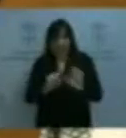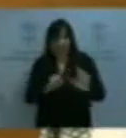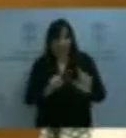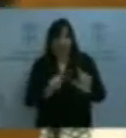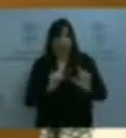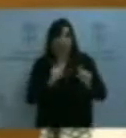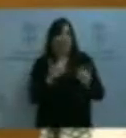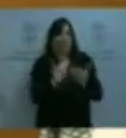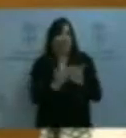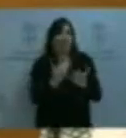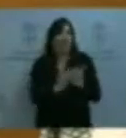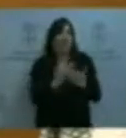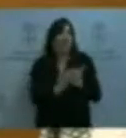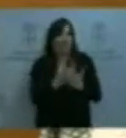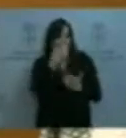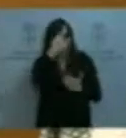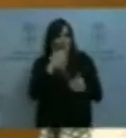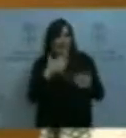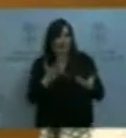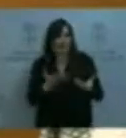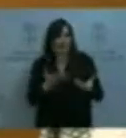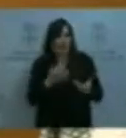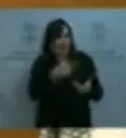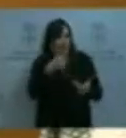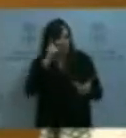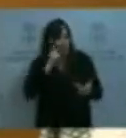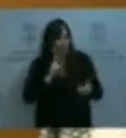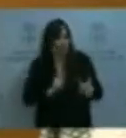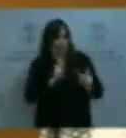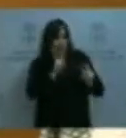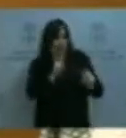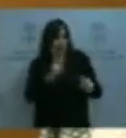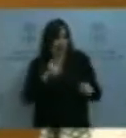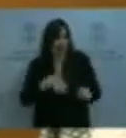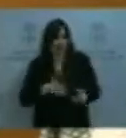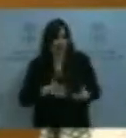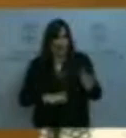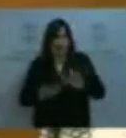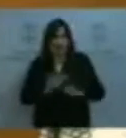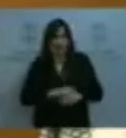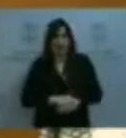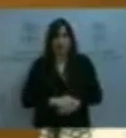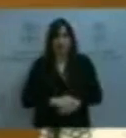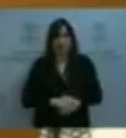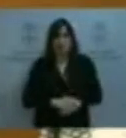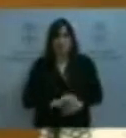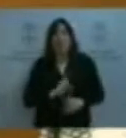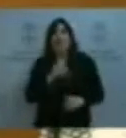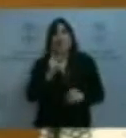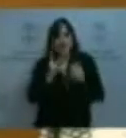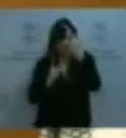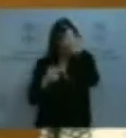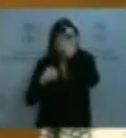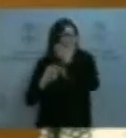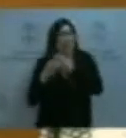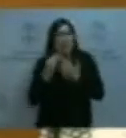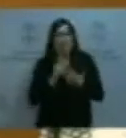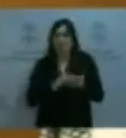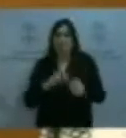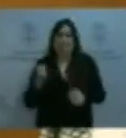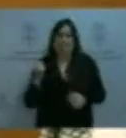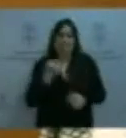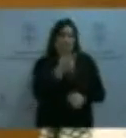Bueno, en fin, segunda cuestión. Mire, yo les he planteado muchas veces que ustedes limitan. Es